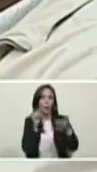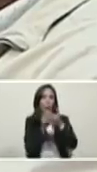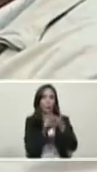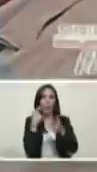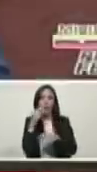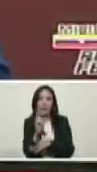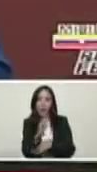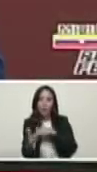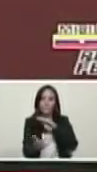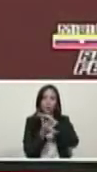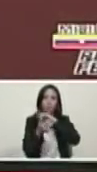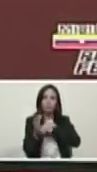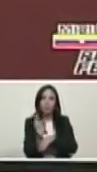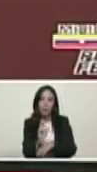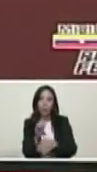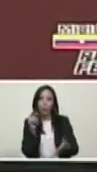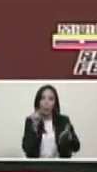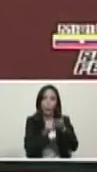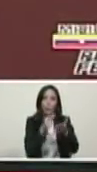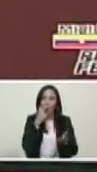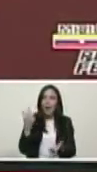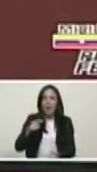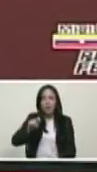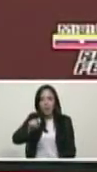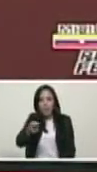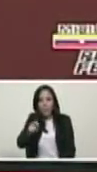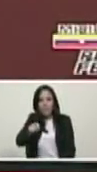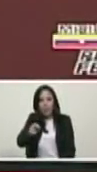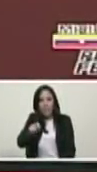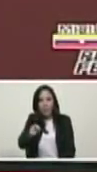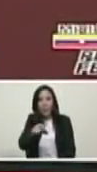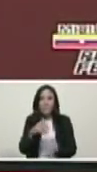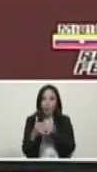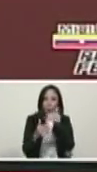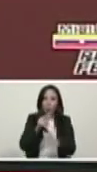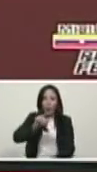automáticamente la radio antes 1 sintonizaba la radio